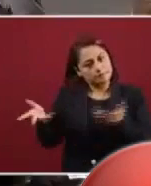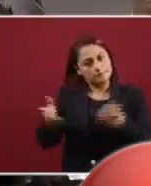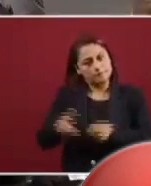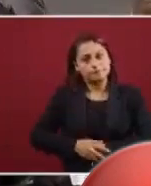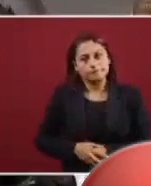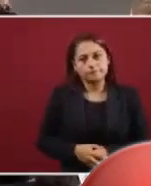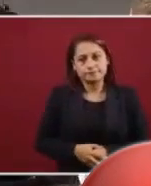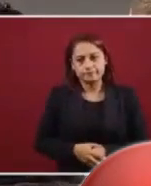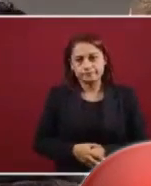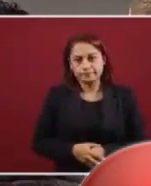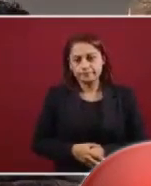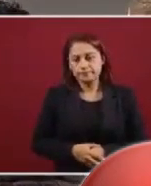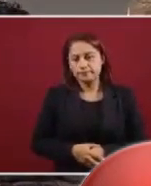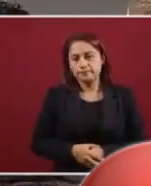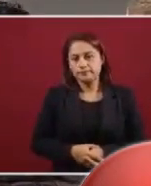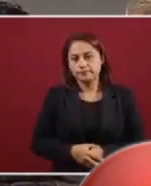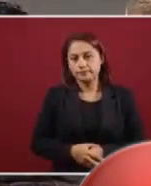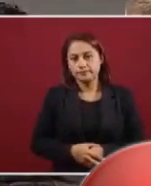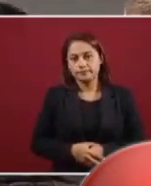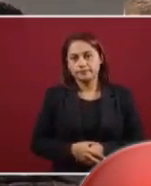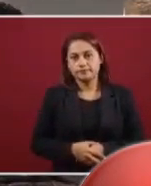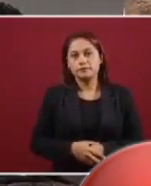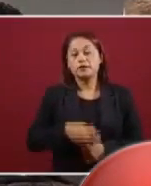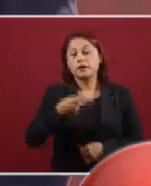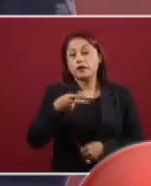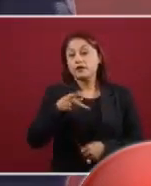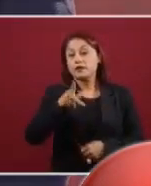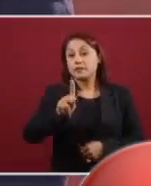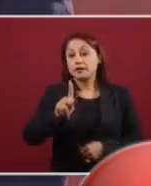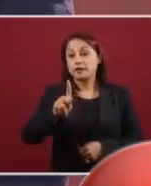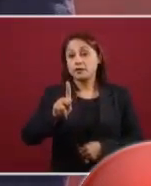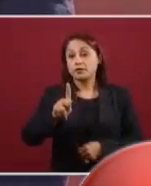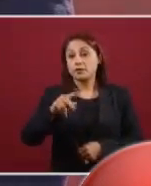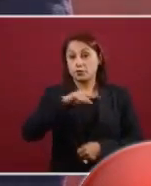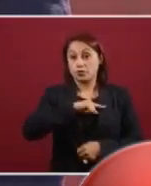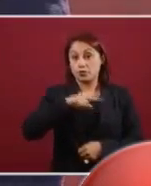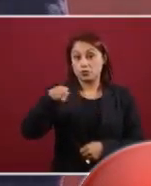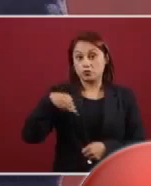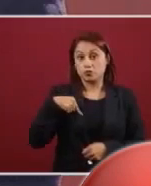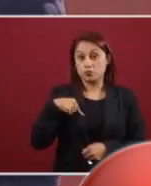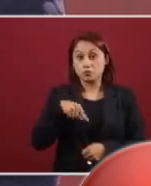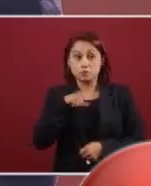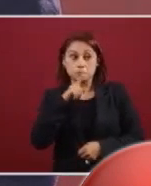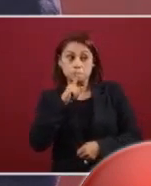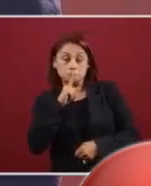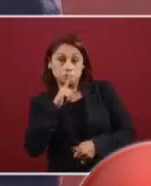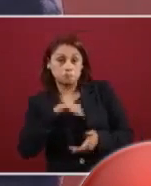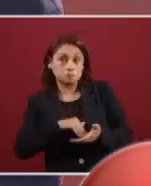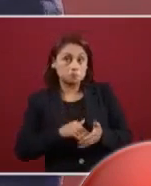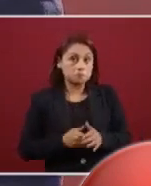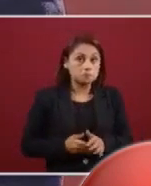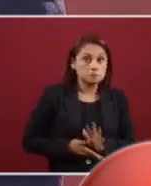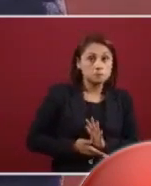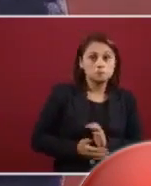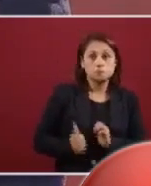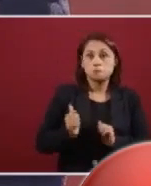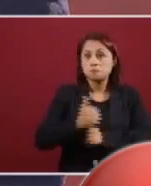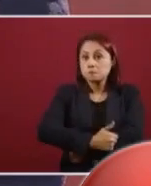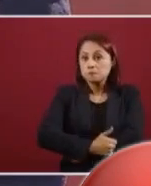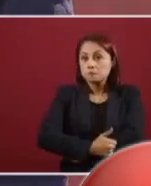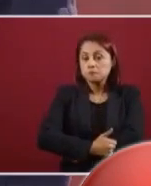Pero también nosotros no encubrimos, no protegemos a nadie.